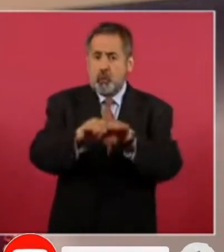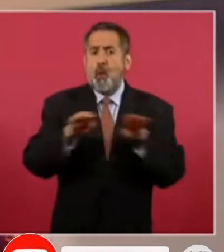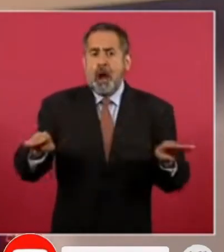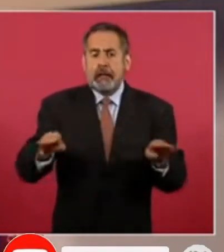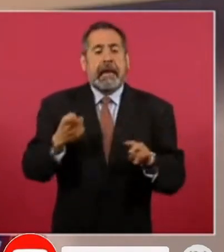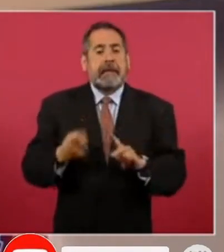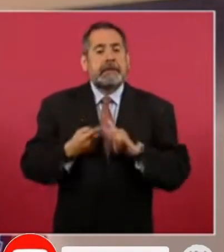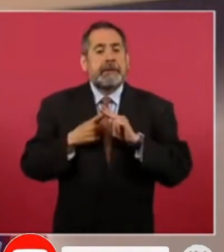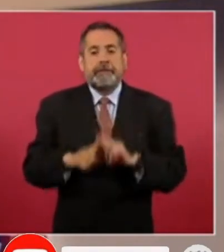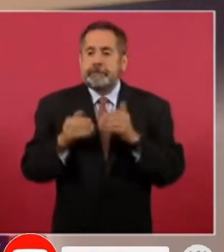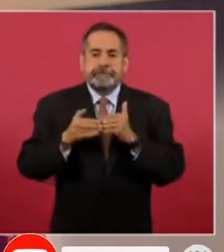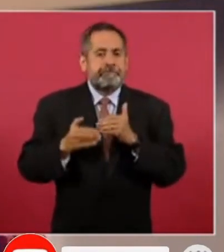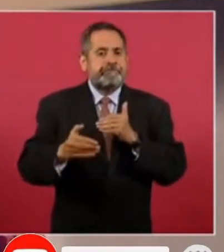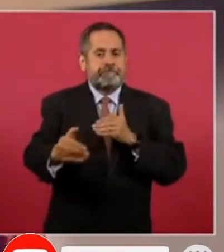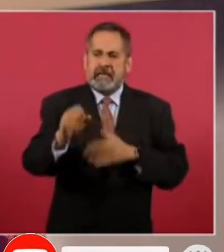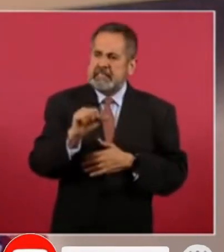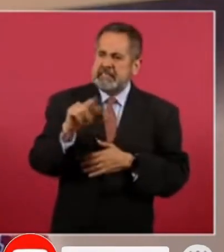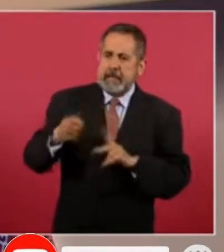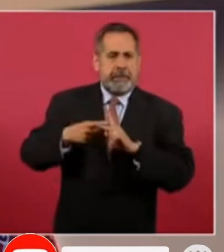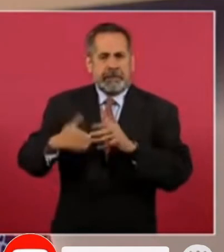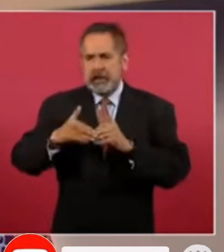nueva etapa en nuestra institución.